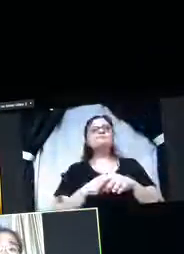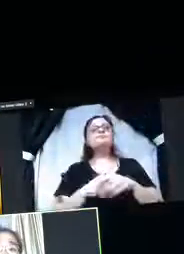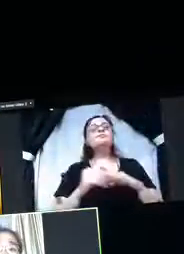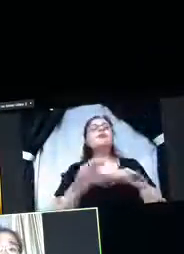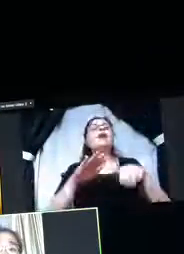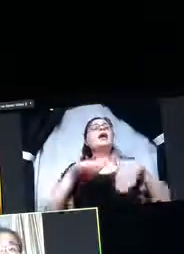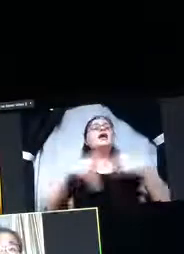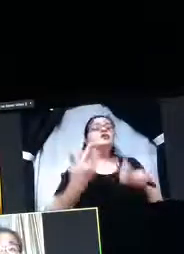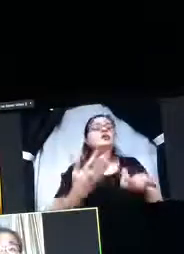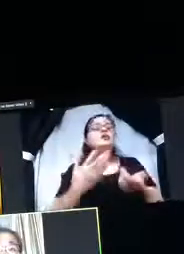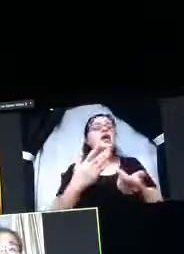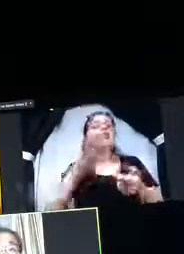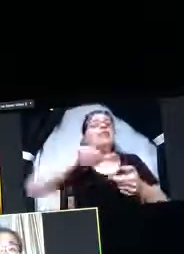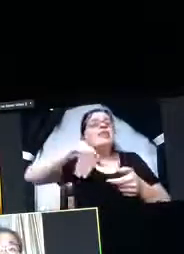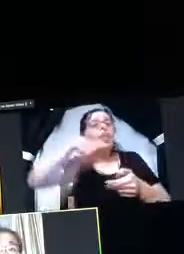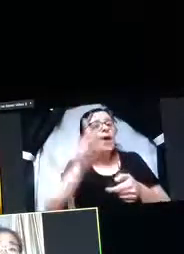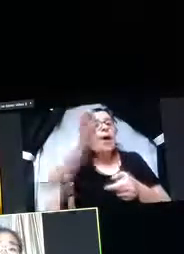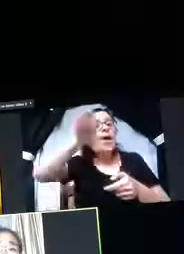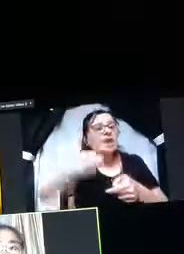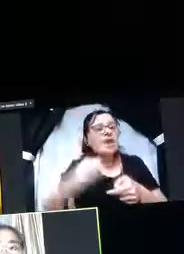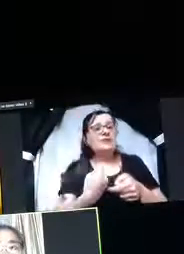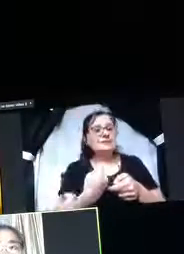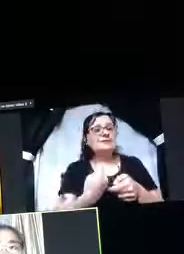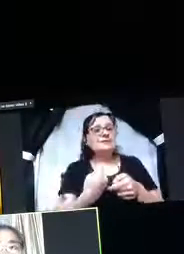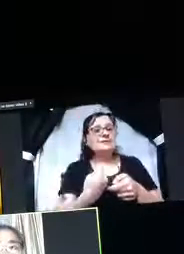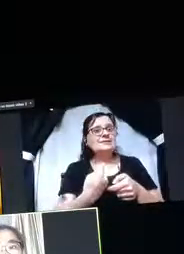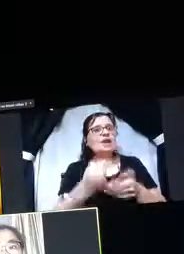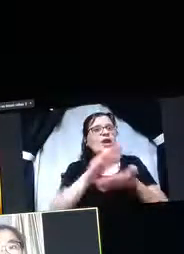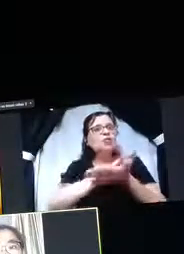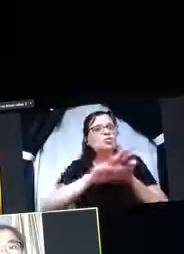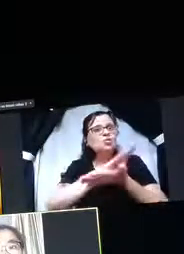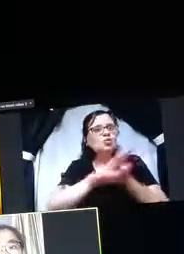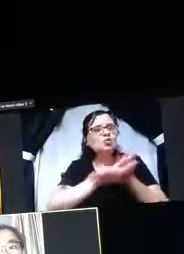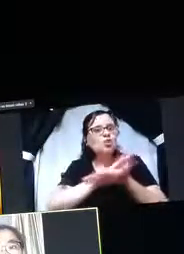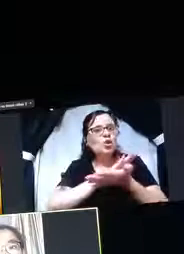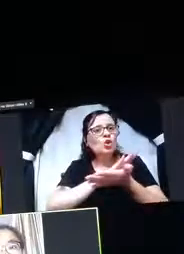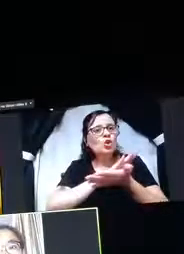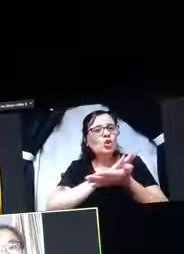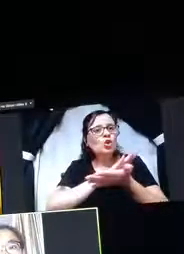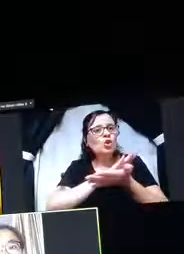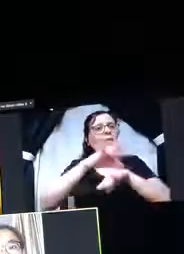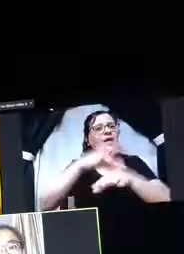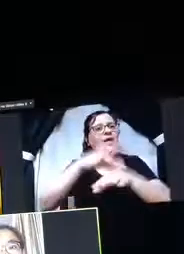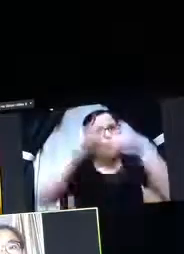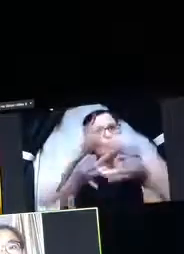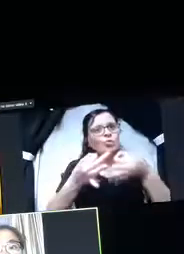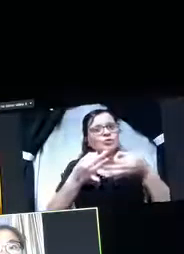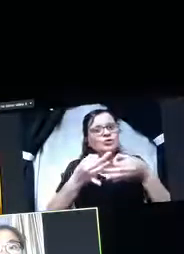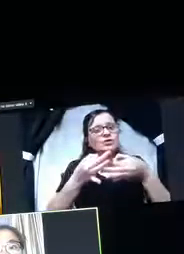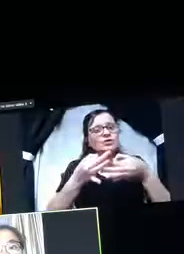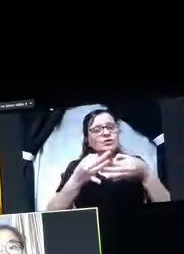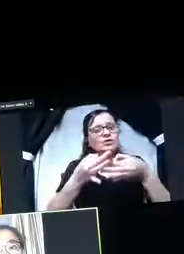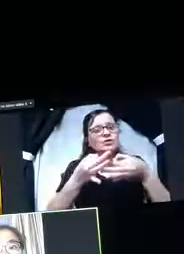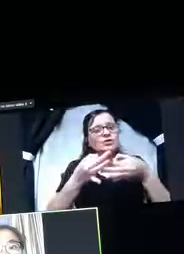Por hasta dónde estamos permitiendo que puedan seguir desarrollando todas sus habilidades o en dónde uno le está poniendo el techo sin